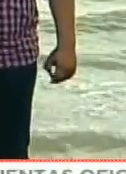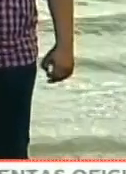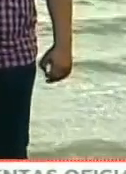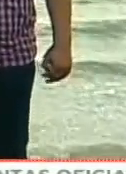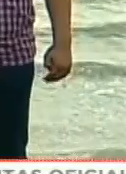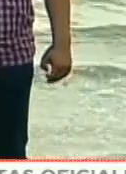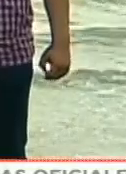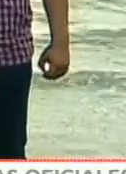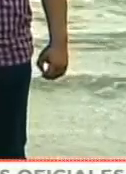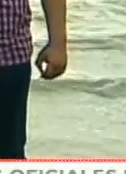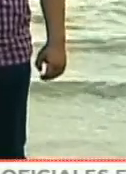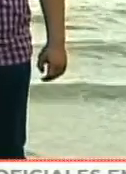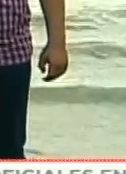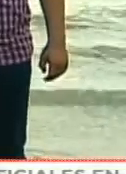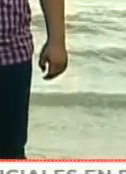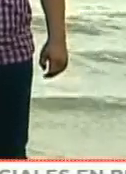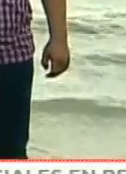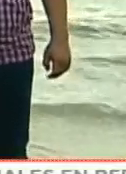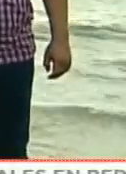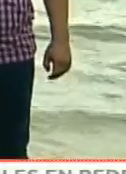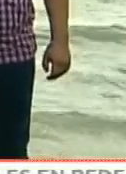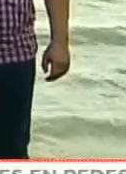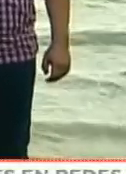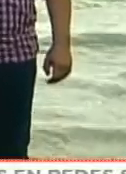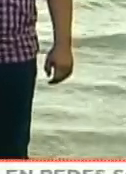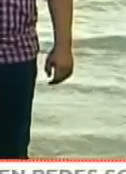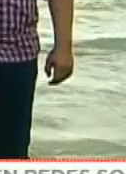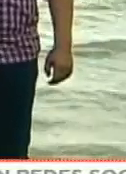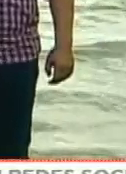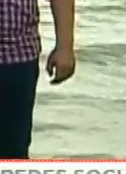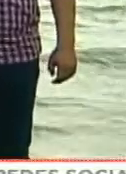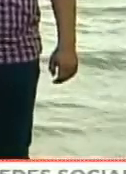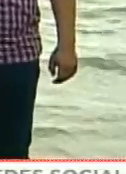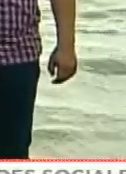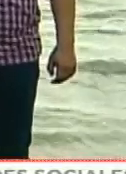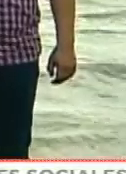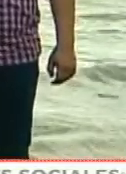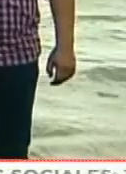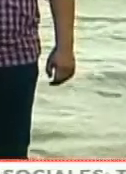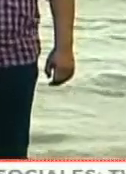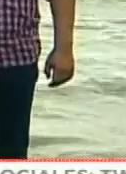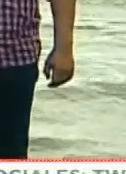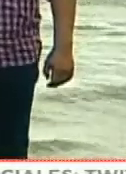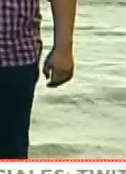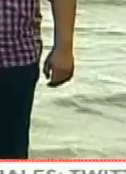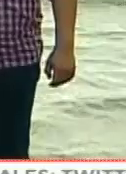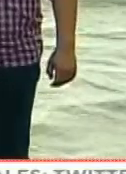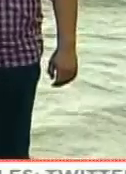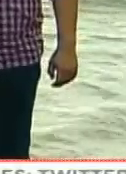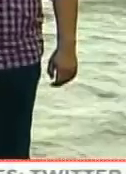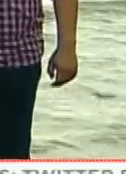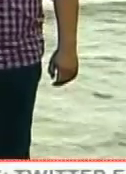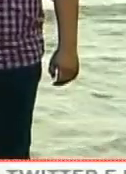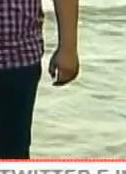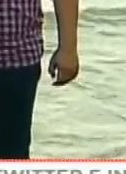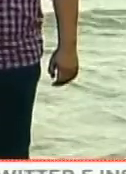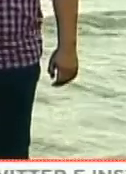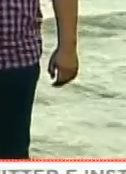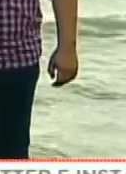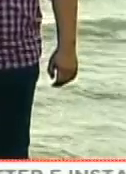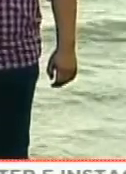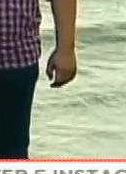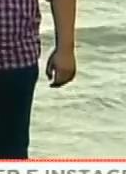construye la Venezuela de verdad, presidente. Agradecido, señor gobernador, que mi comandante presidente